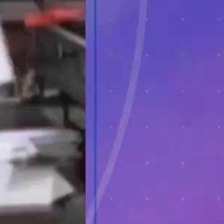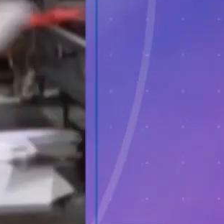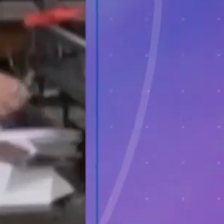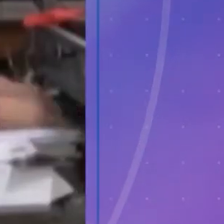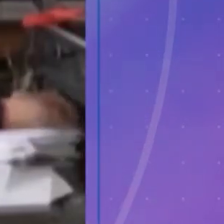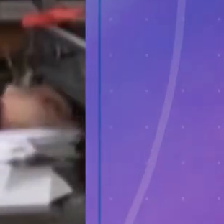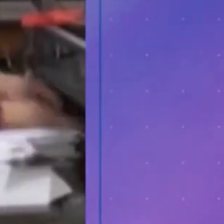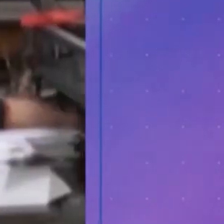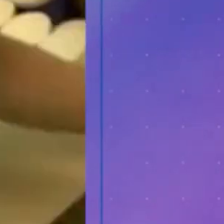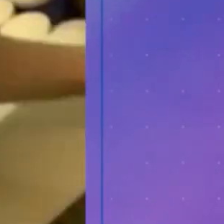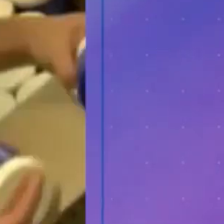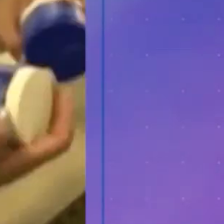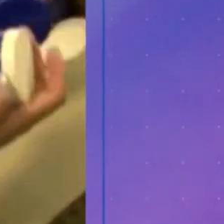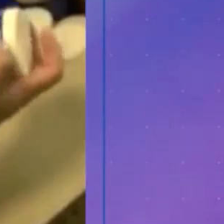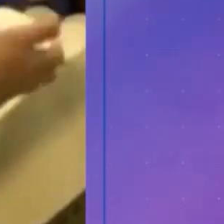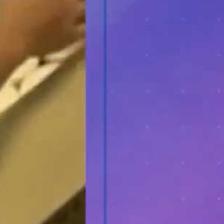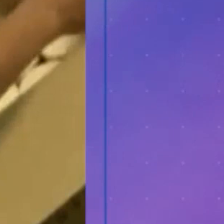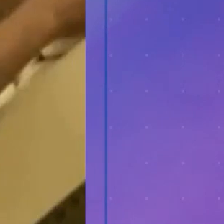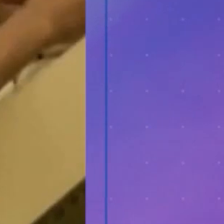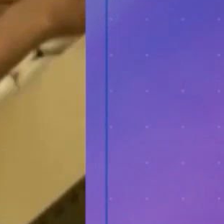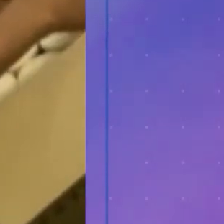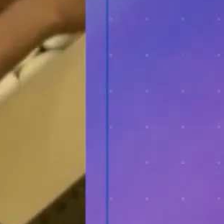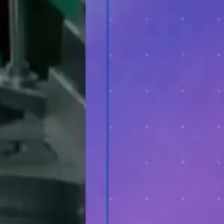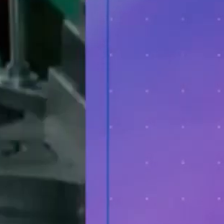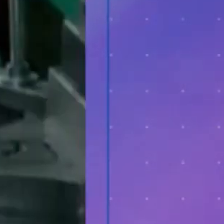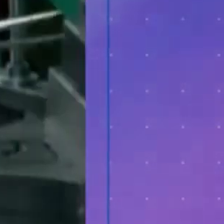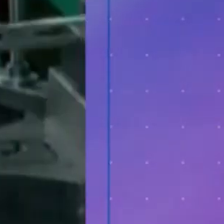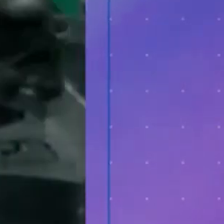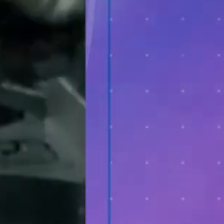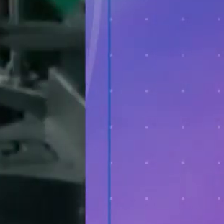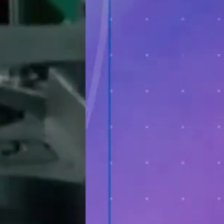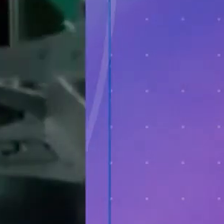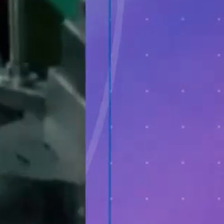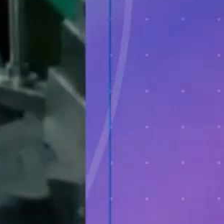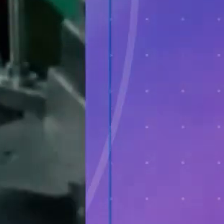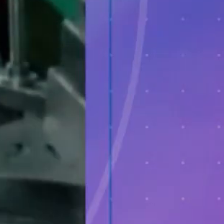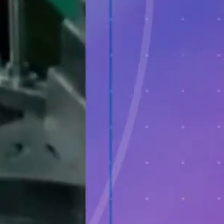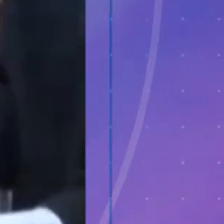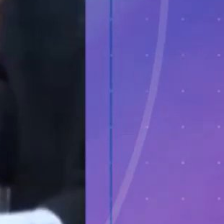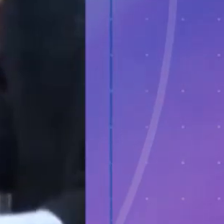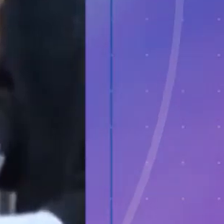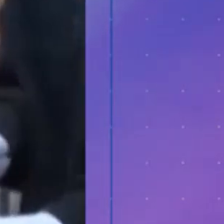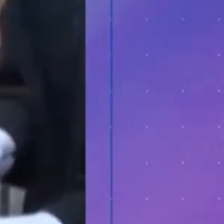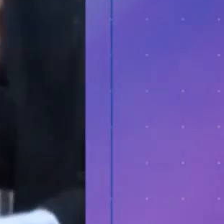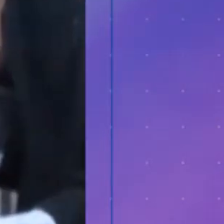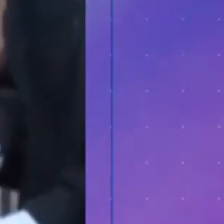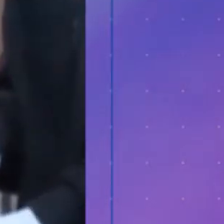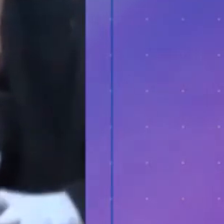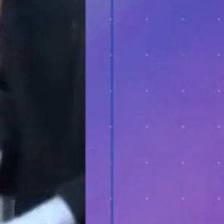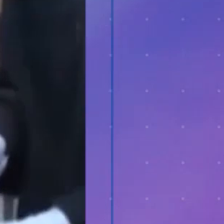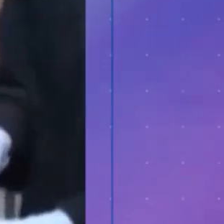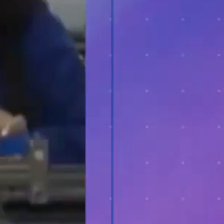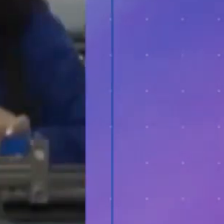poco. Los industriales están pasando la peor de... Que fabrica tornillo o la arandela del tornillo. Es imposible, primero